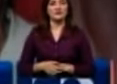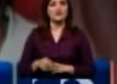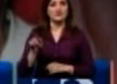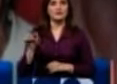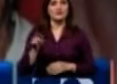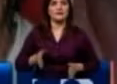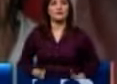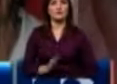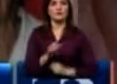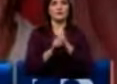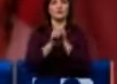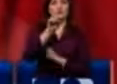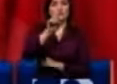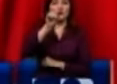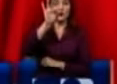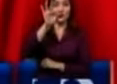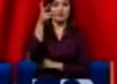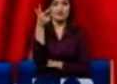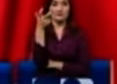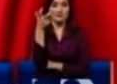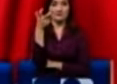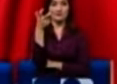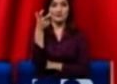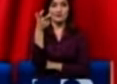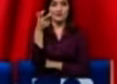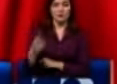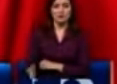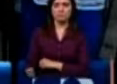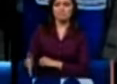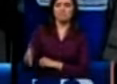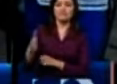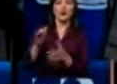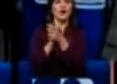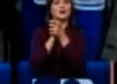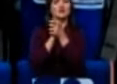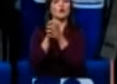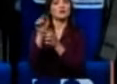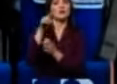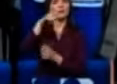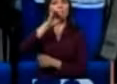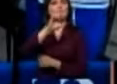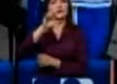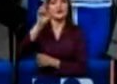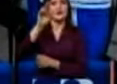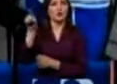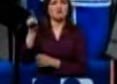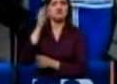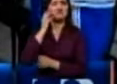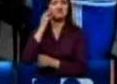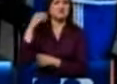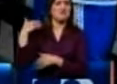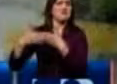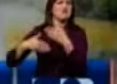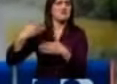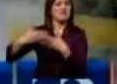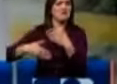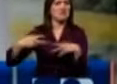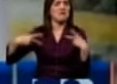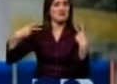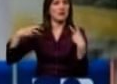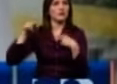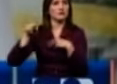Mercedes nació en 1913, creció y se casó en Píllaro. Todos aquí conocen la trayectoria de Doña Michita,